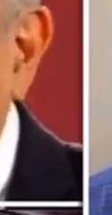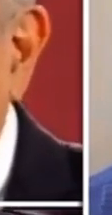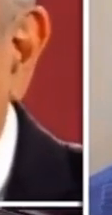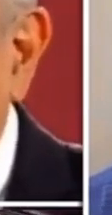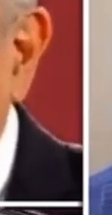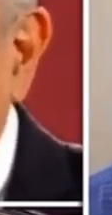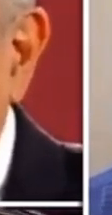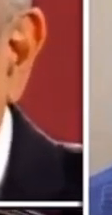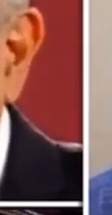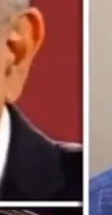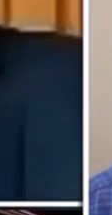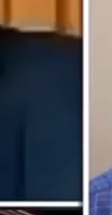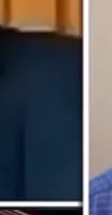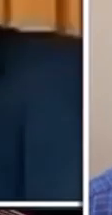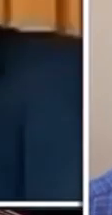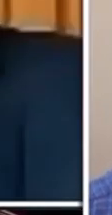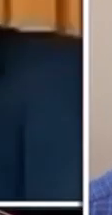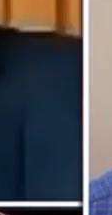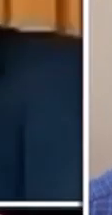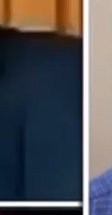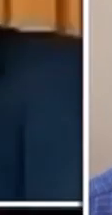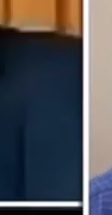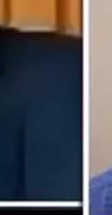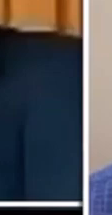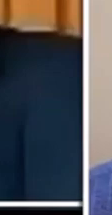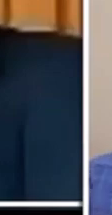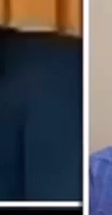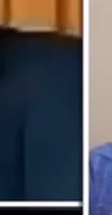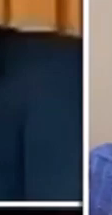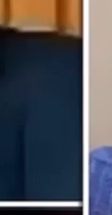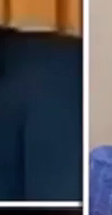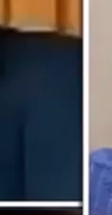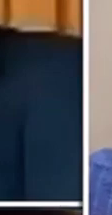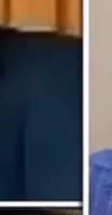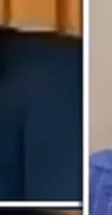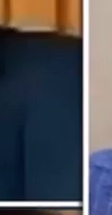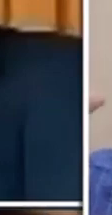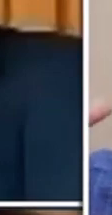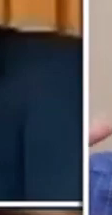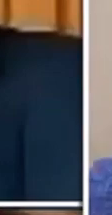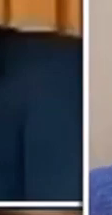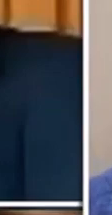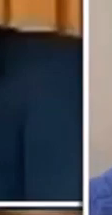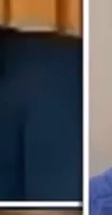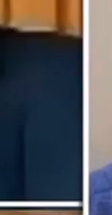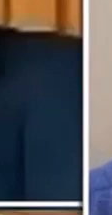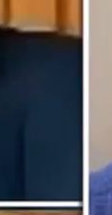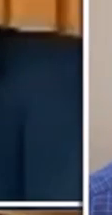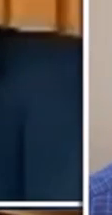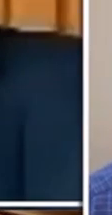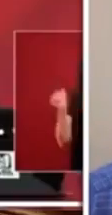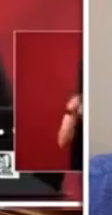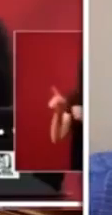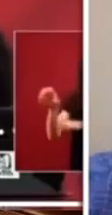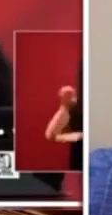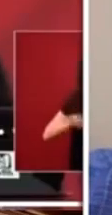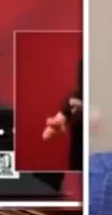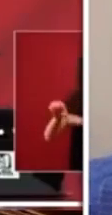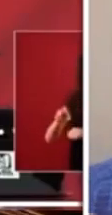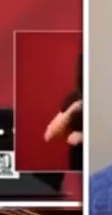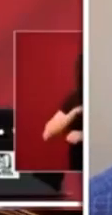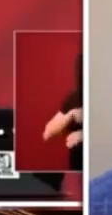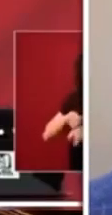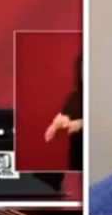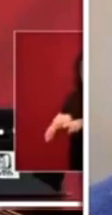seguidores de calderón y dicen los seguidores de estos expresidentes es que sí es cierto que dice obrador que era un gran negocio porque no